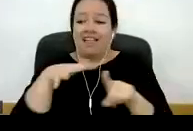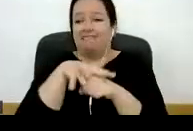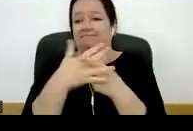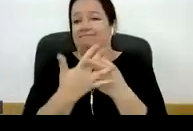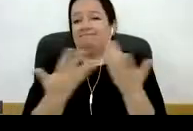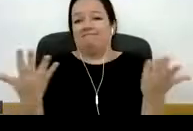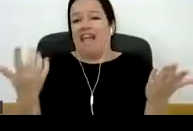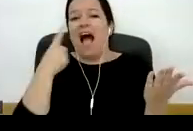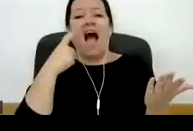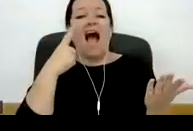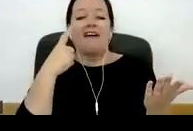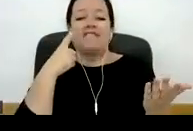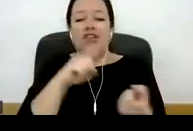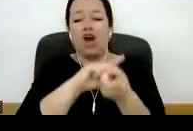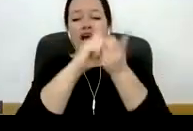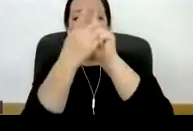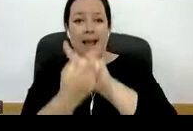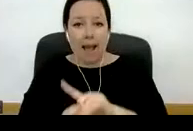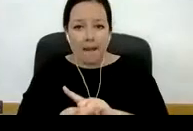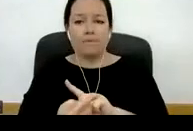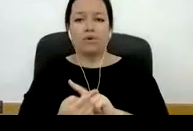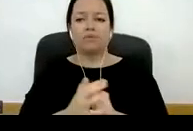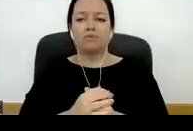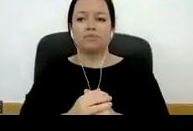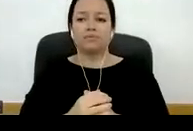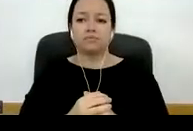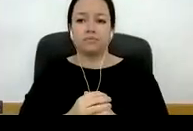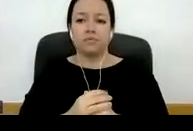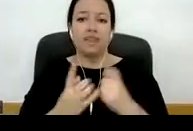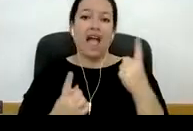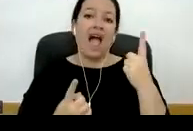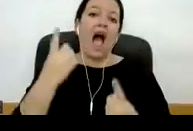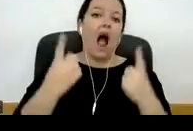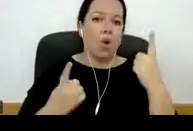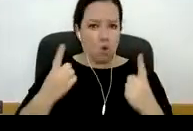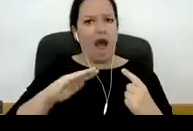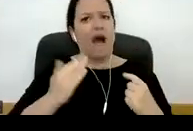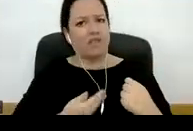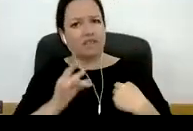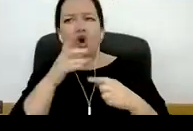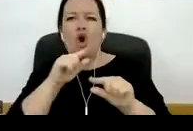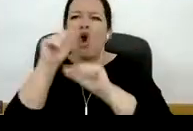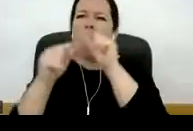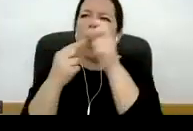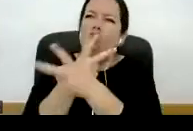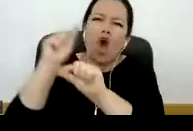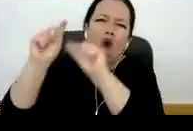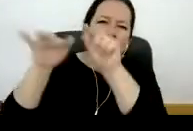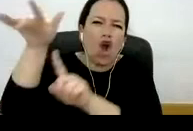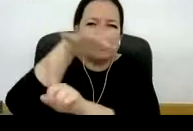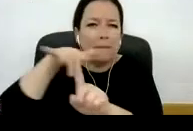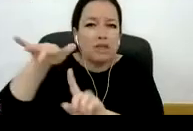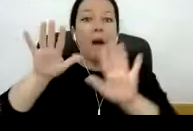en los hábitos de vida, algunos perjudiciales, como es la contaminación y demás, pero yo creo que la asistencia sanitaria